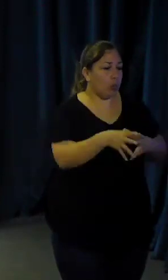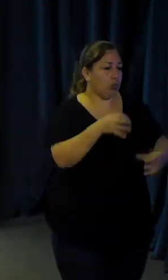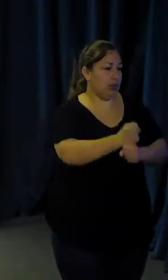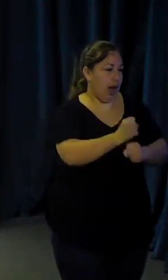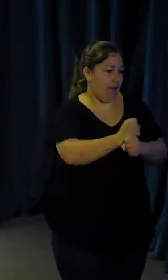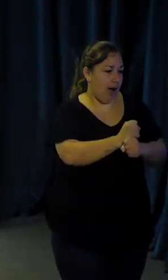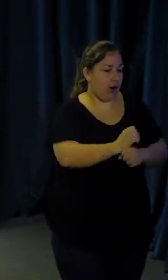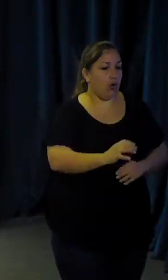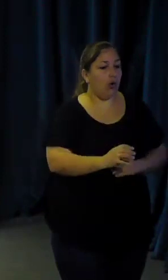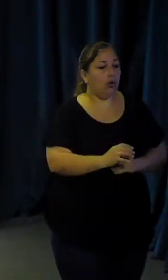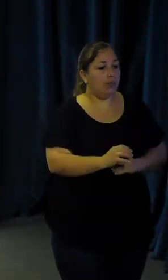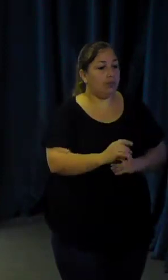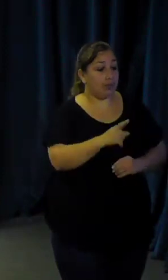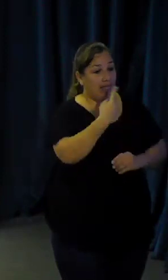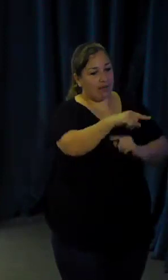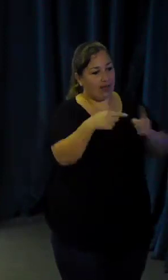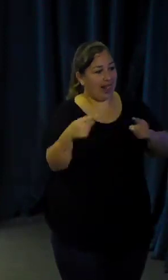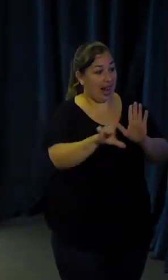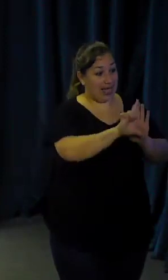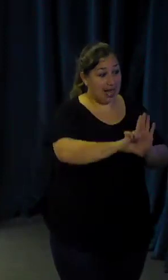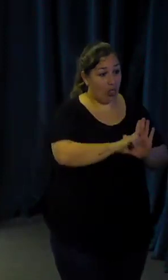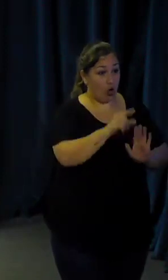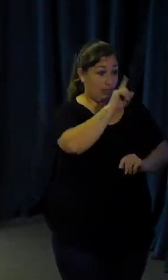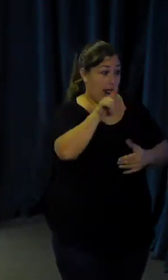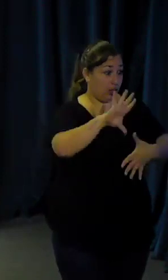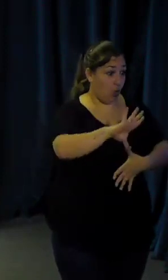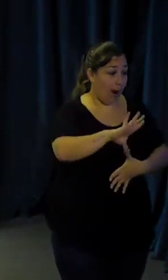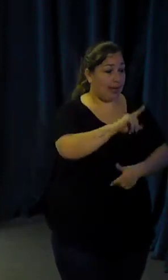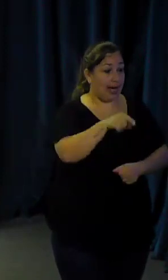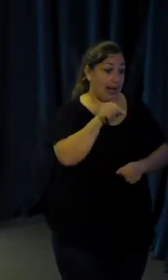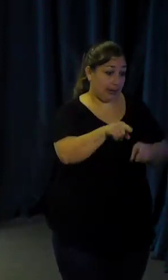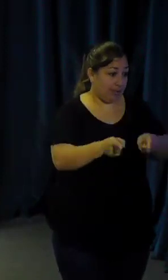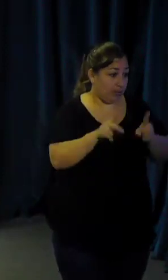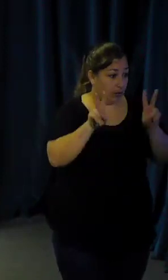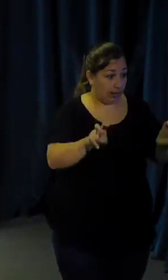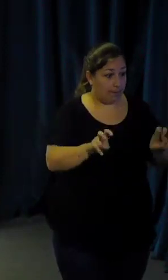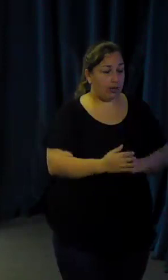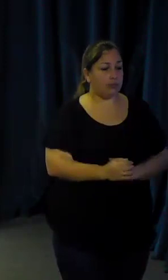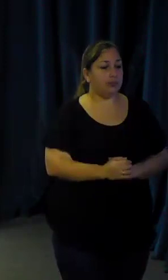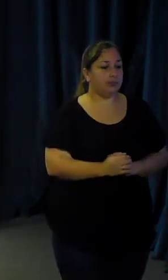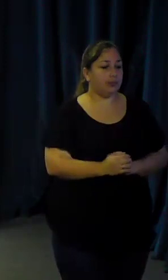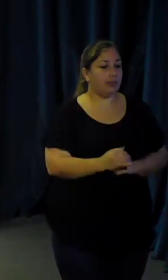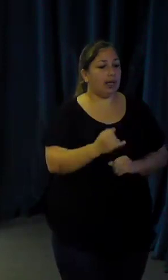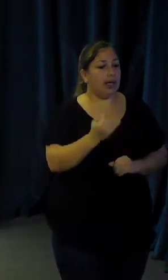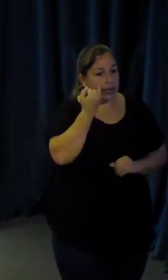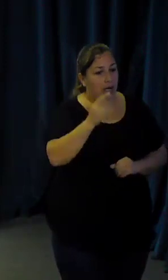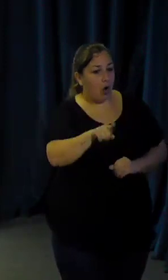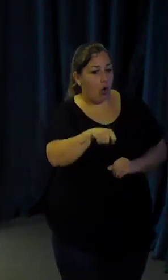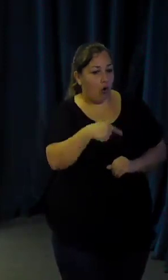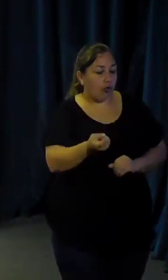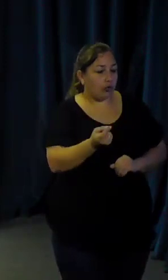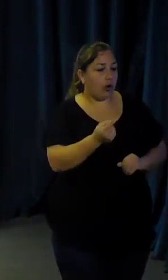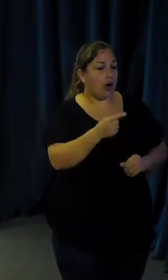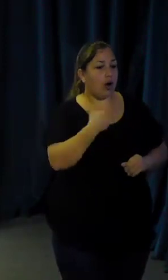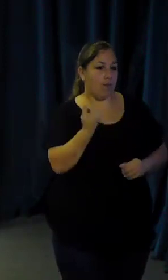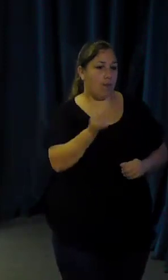entre los diferentes legisladores de Latinoamérica en estos temas, para que pongamos nuestra